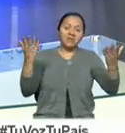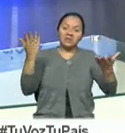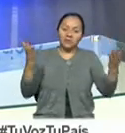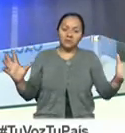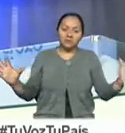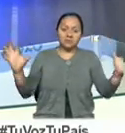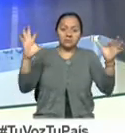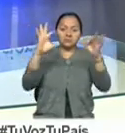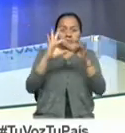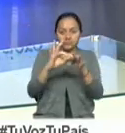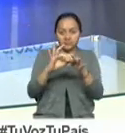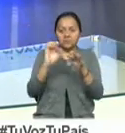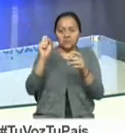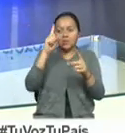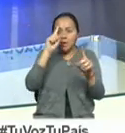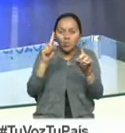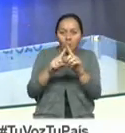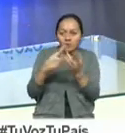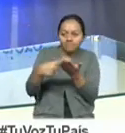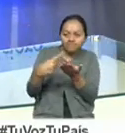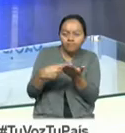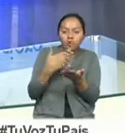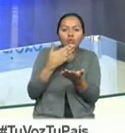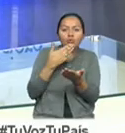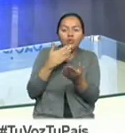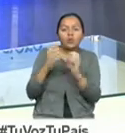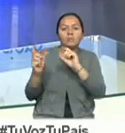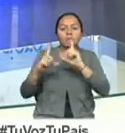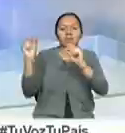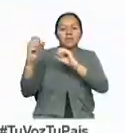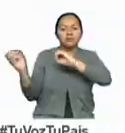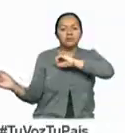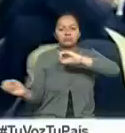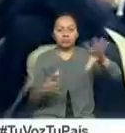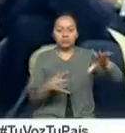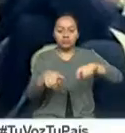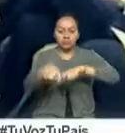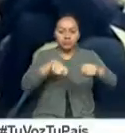denominados soñadores. Esta y otras noticias a continuación.